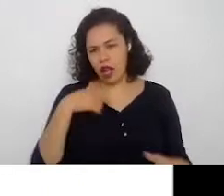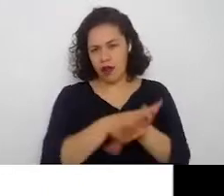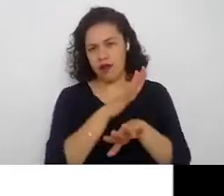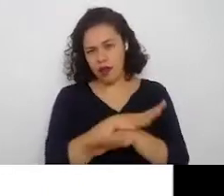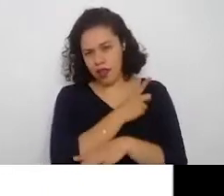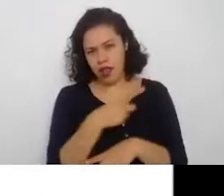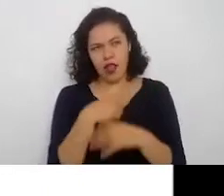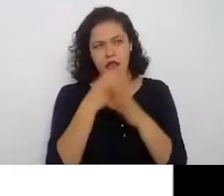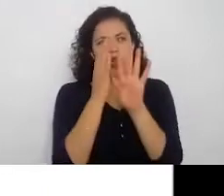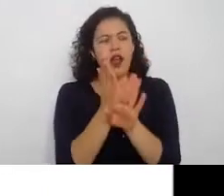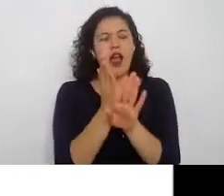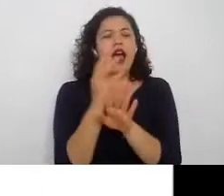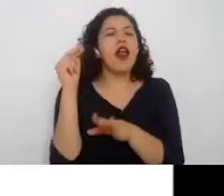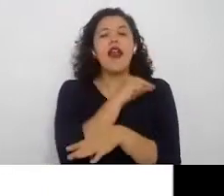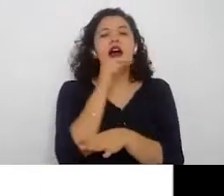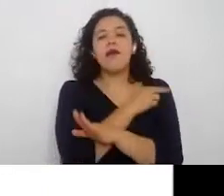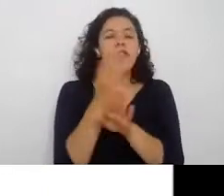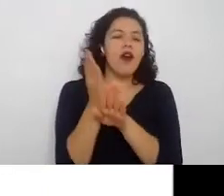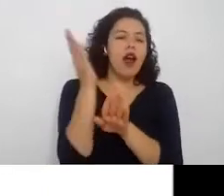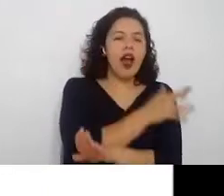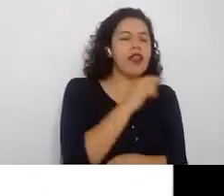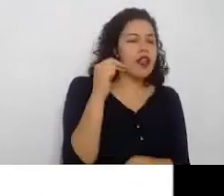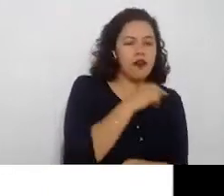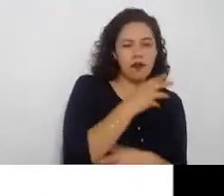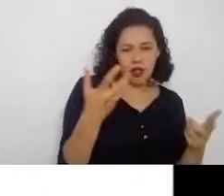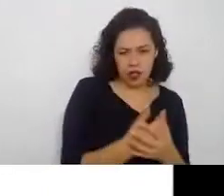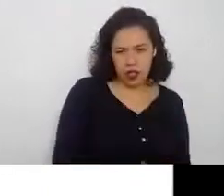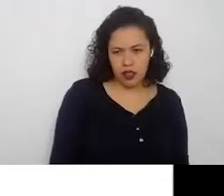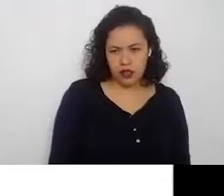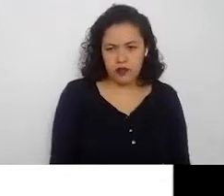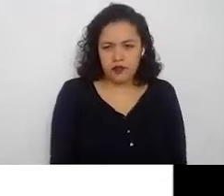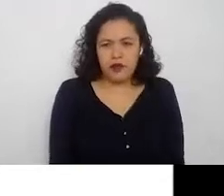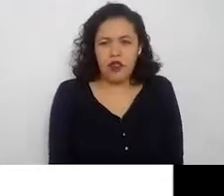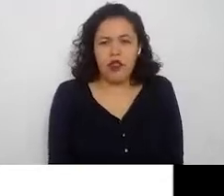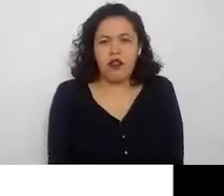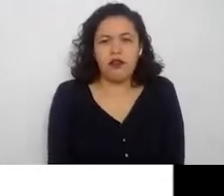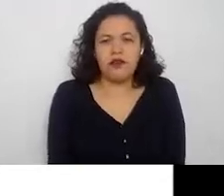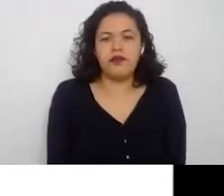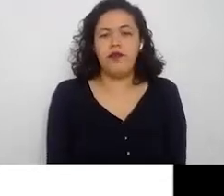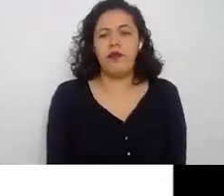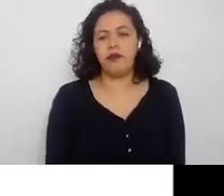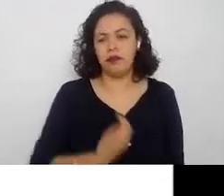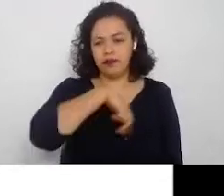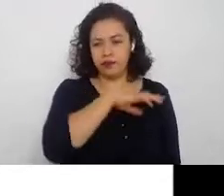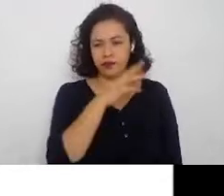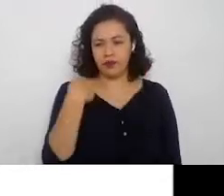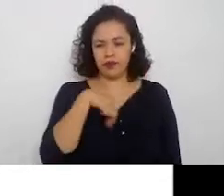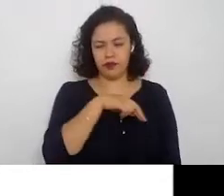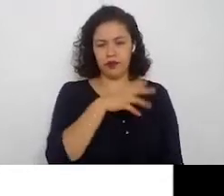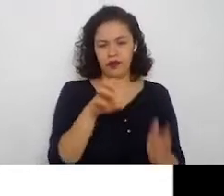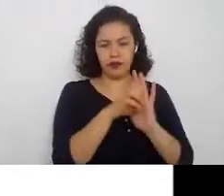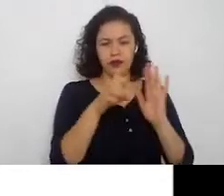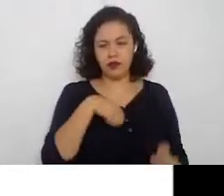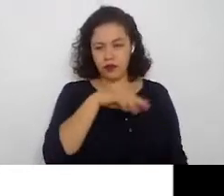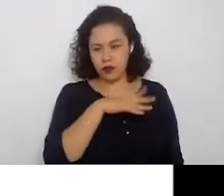antes posible, ¿verdad? Por ejemplo, hemos batallado un poquito porque las notarías